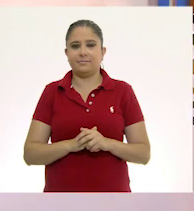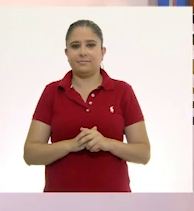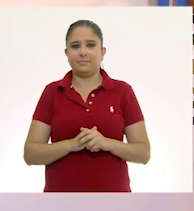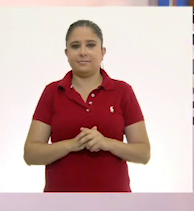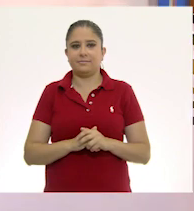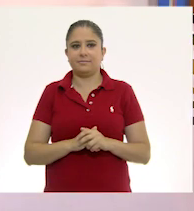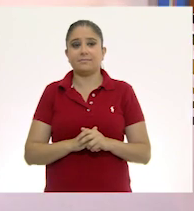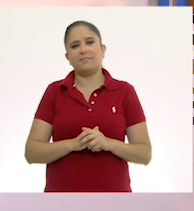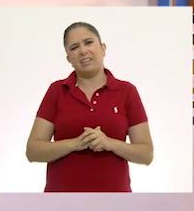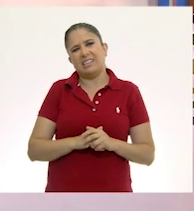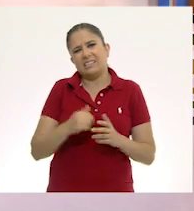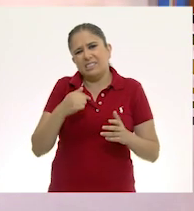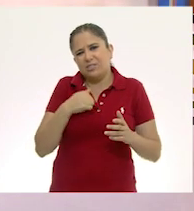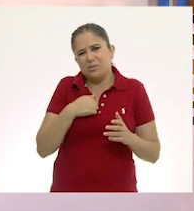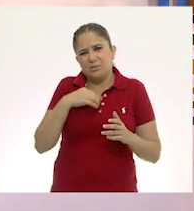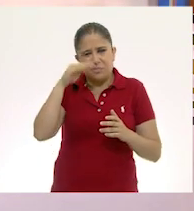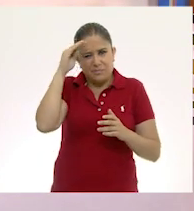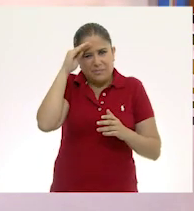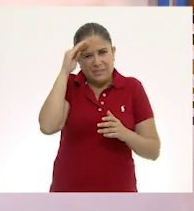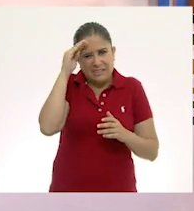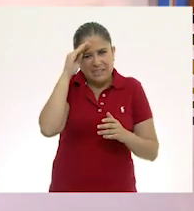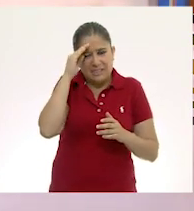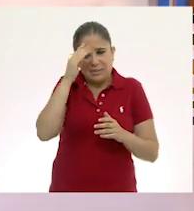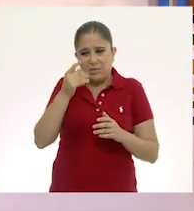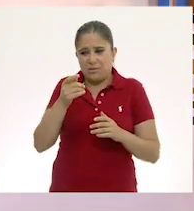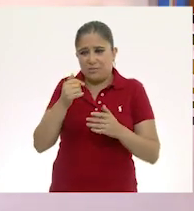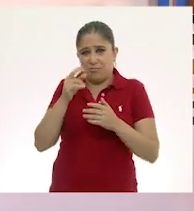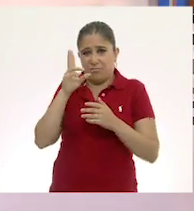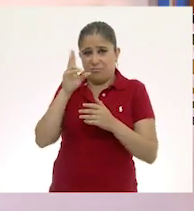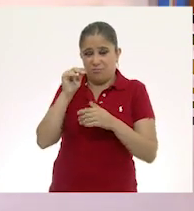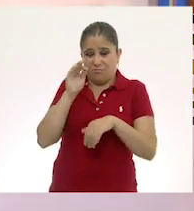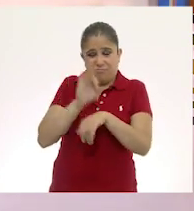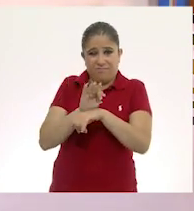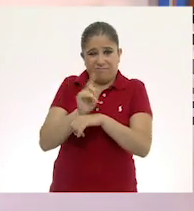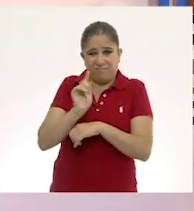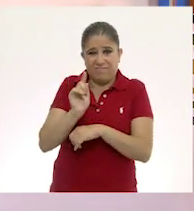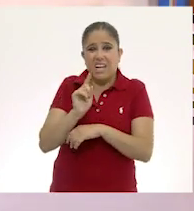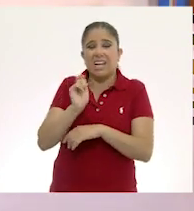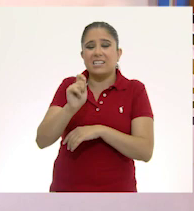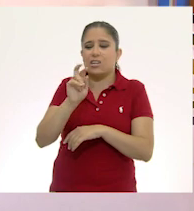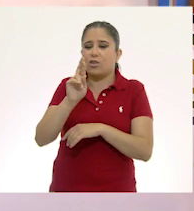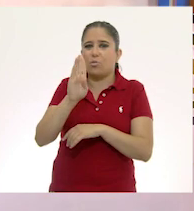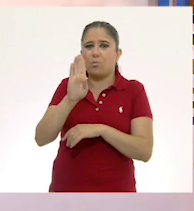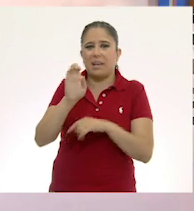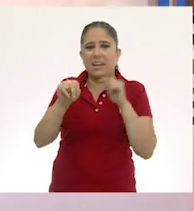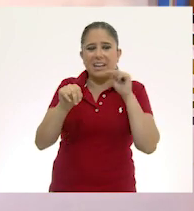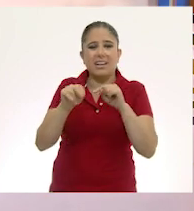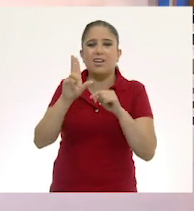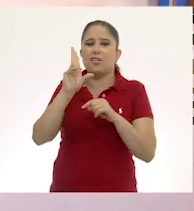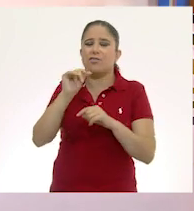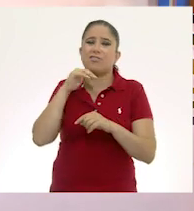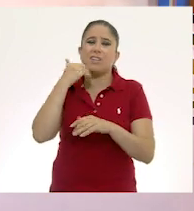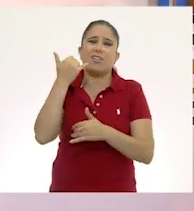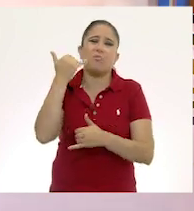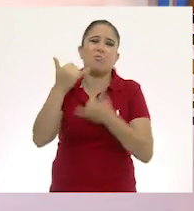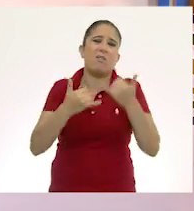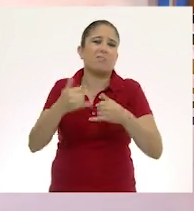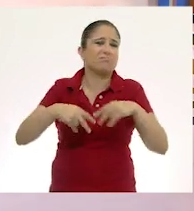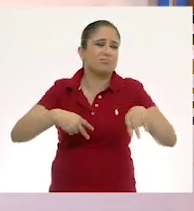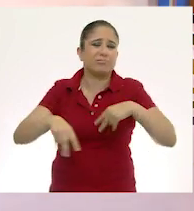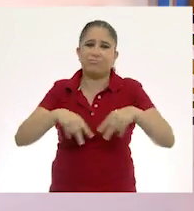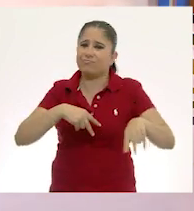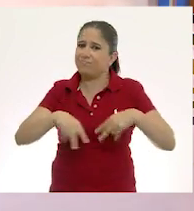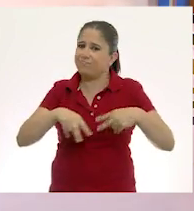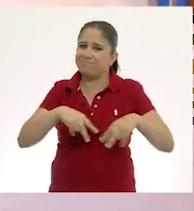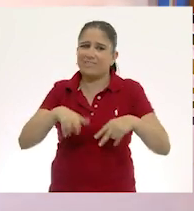Yo digo que la primera cosa que no ayudó es que Rubén no quería jugar fútbol y